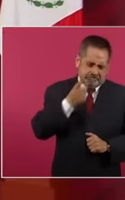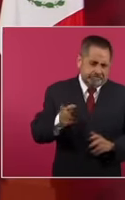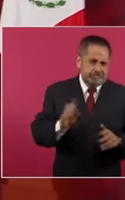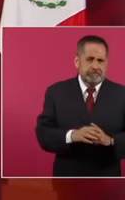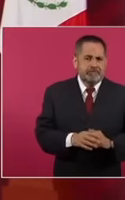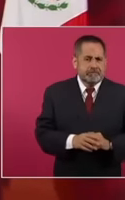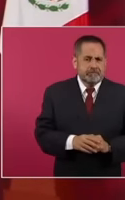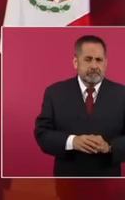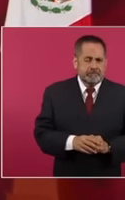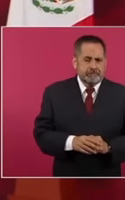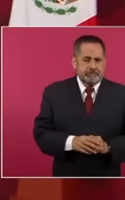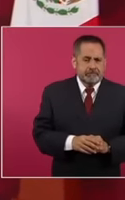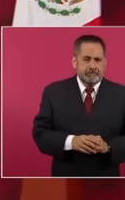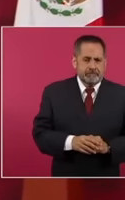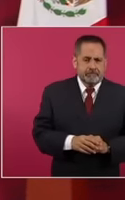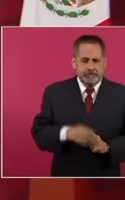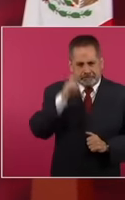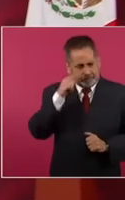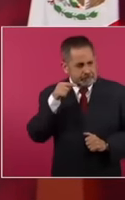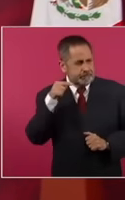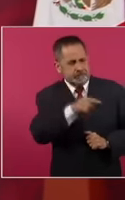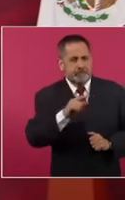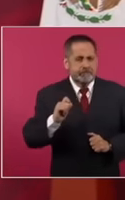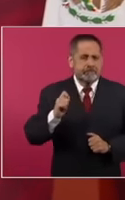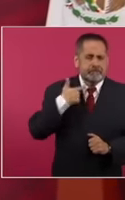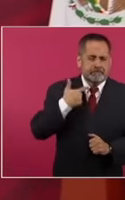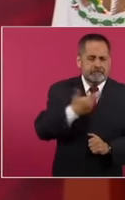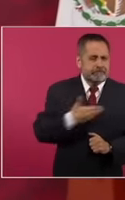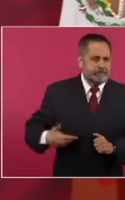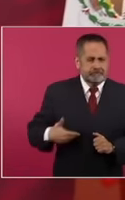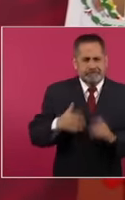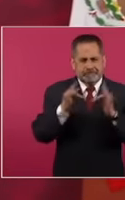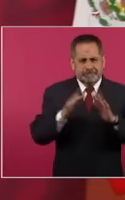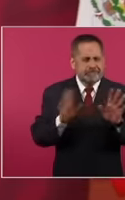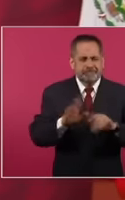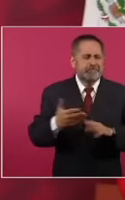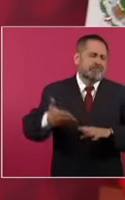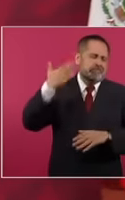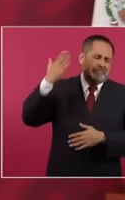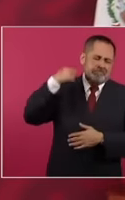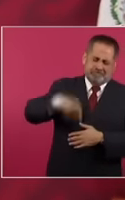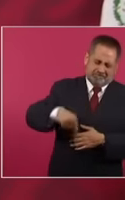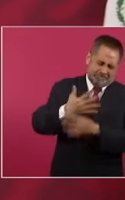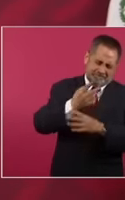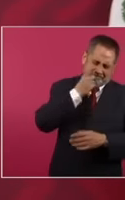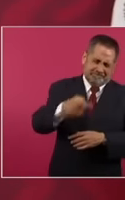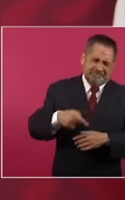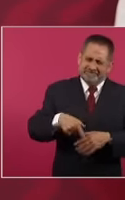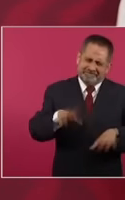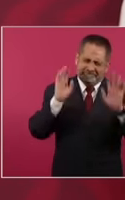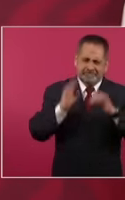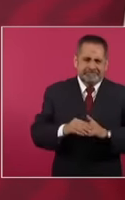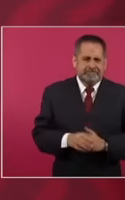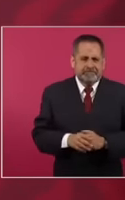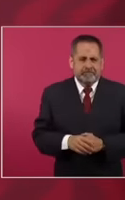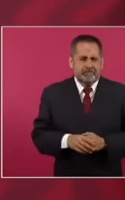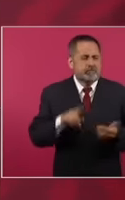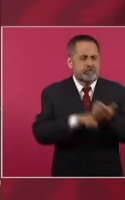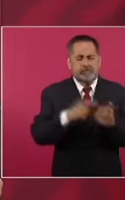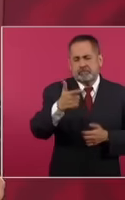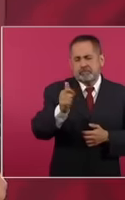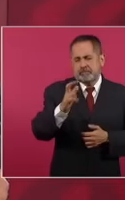para que se le atribuya al ex presidente de francia ya se había dicho que tenía mucha fuerza y